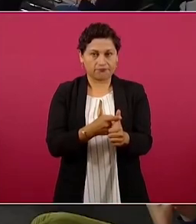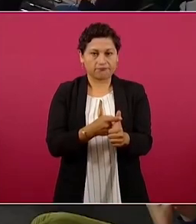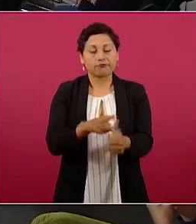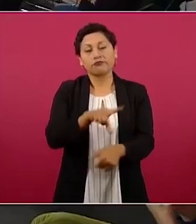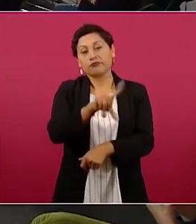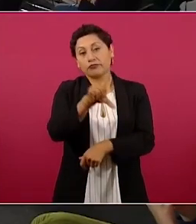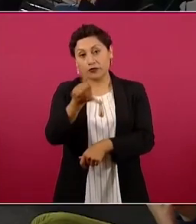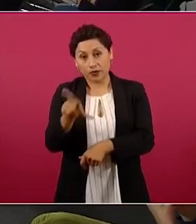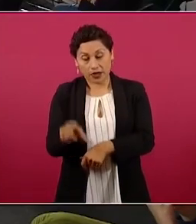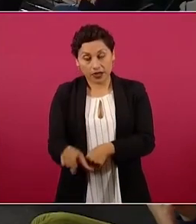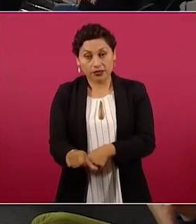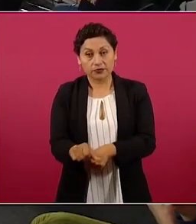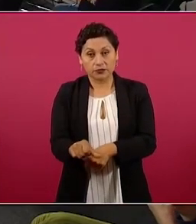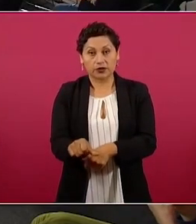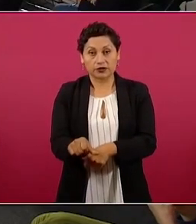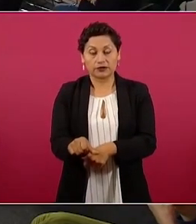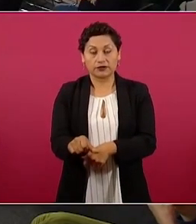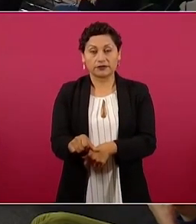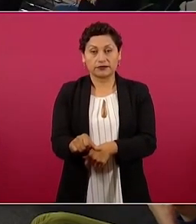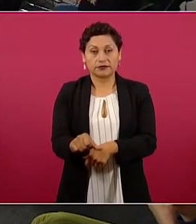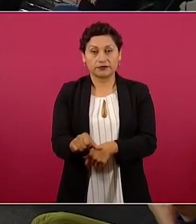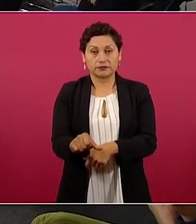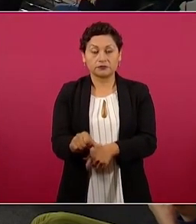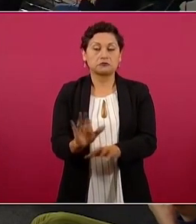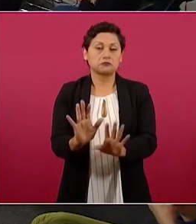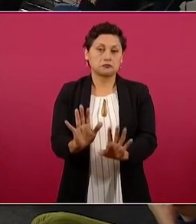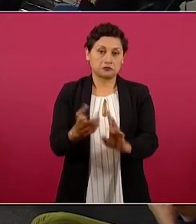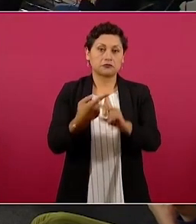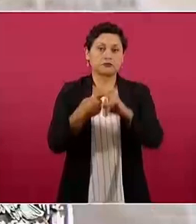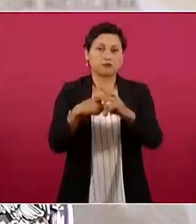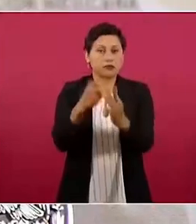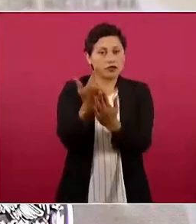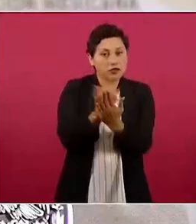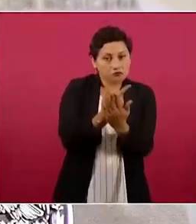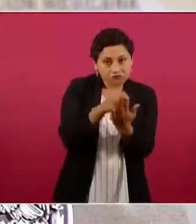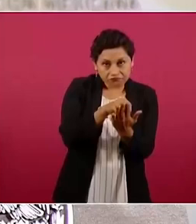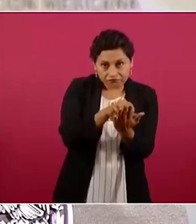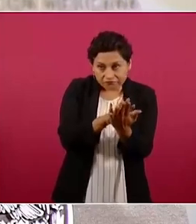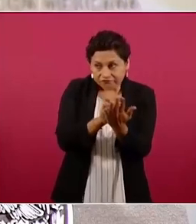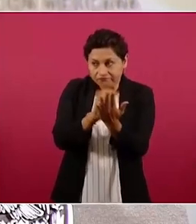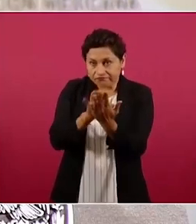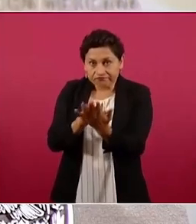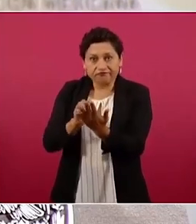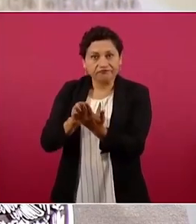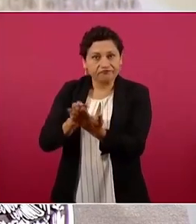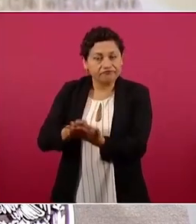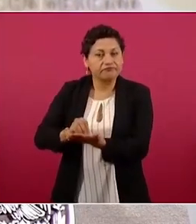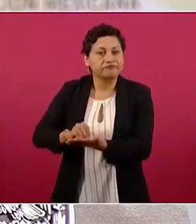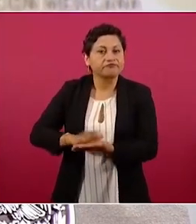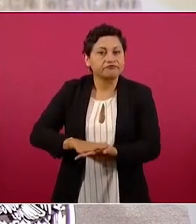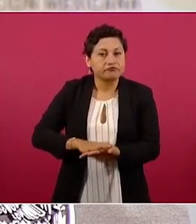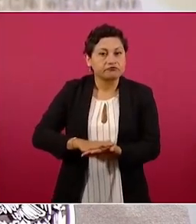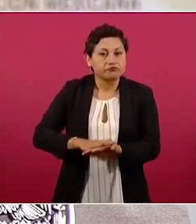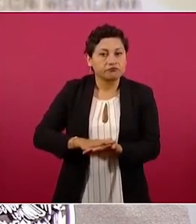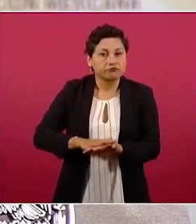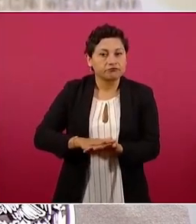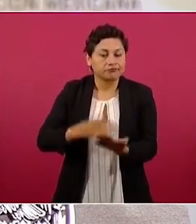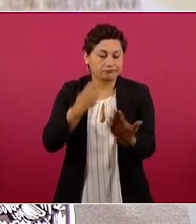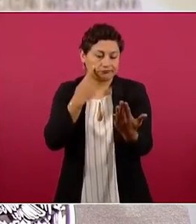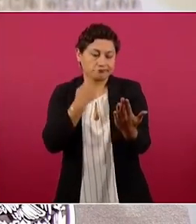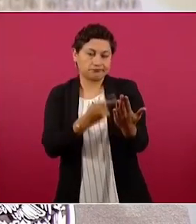Y luego ya el censo para ver